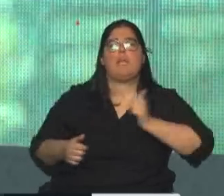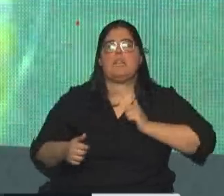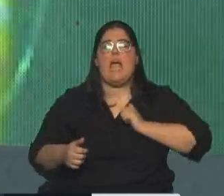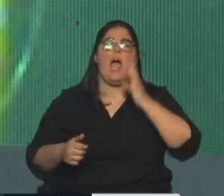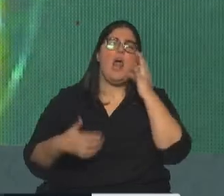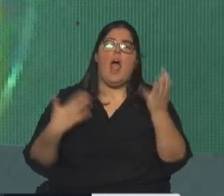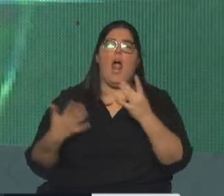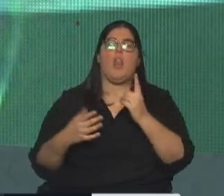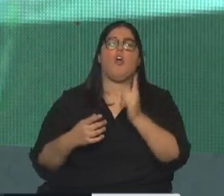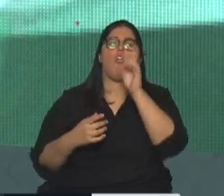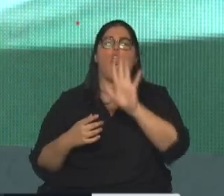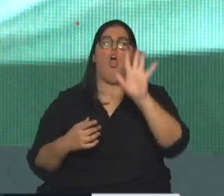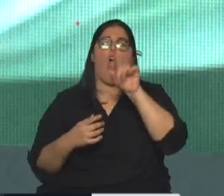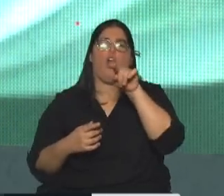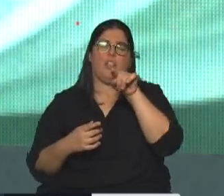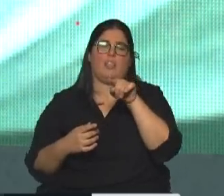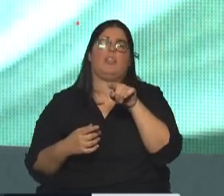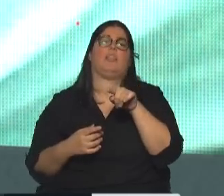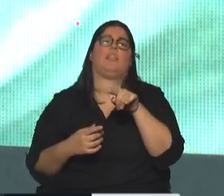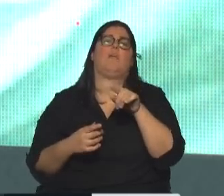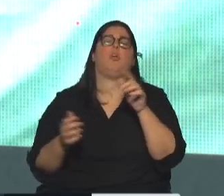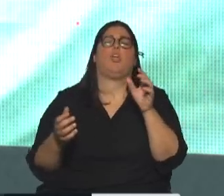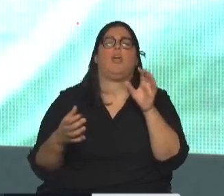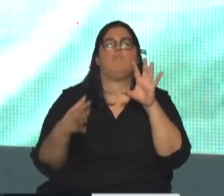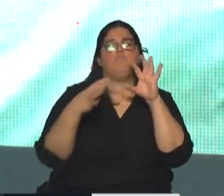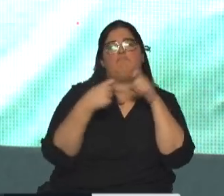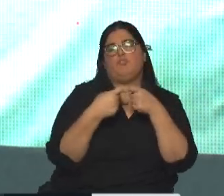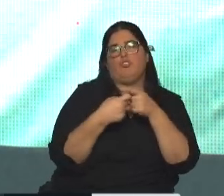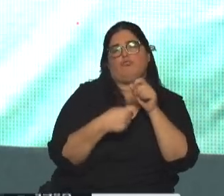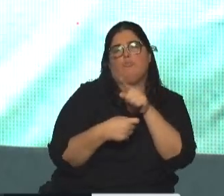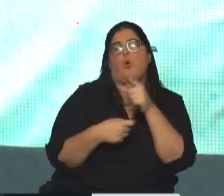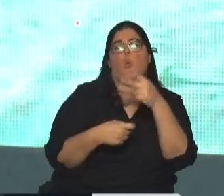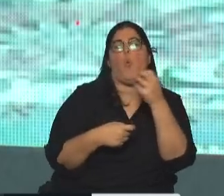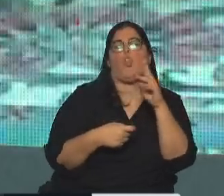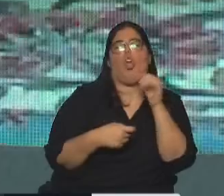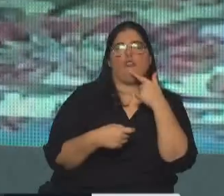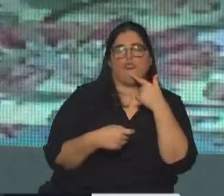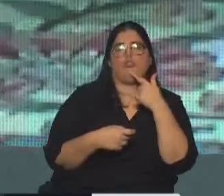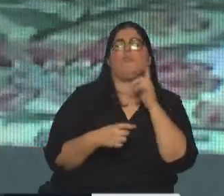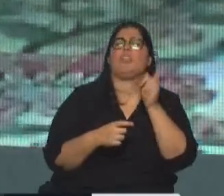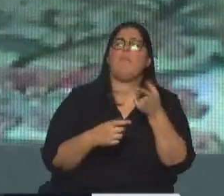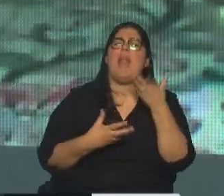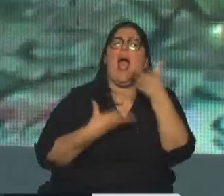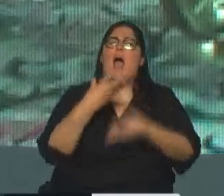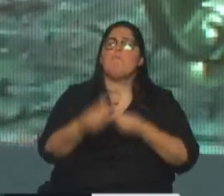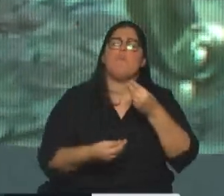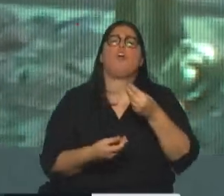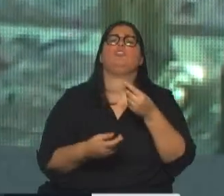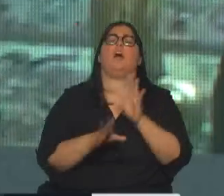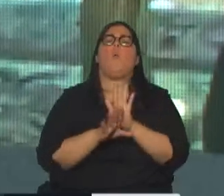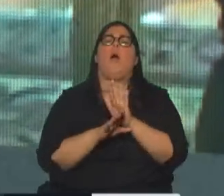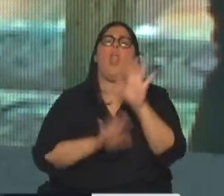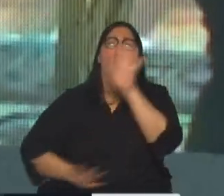tienen en el norte porque tienen relación con los kurdos, sino también con el apoyo a las organizaciones terroristas, organizaciones